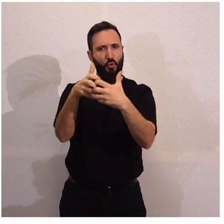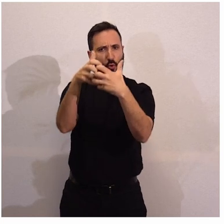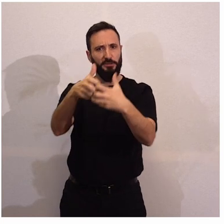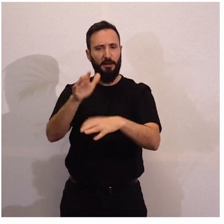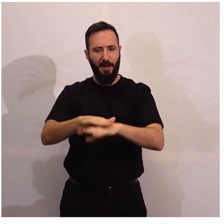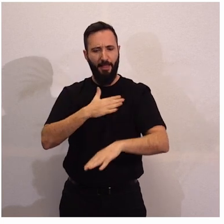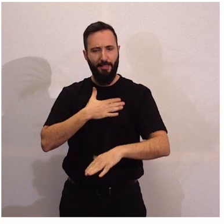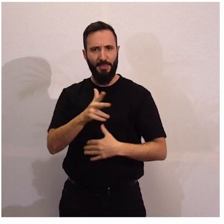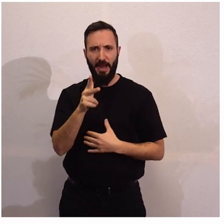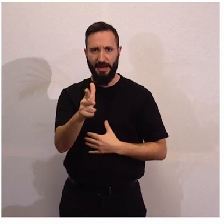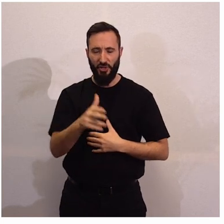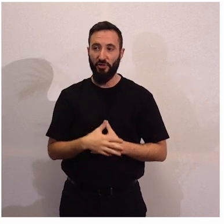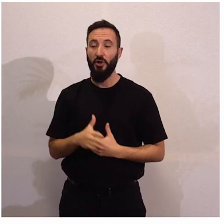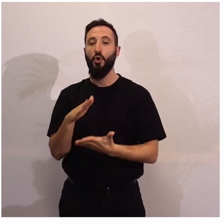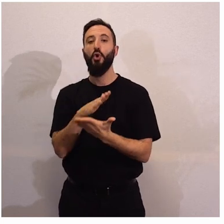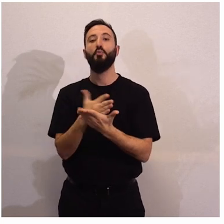derechos.